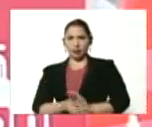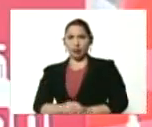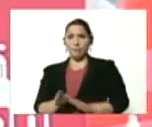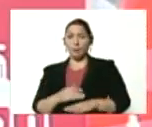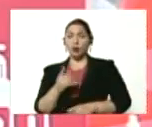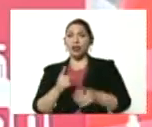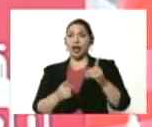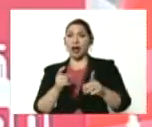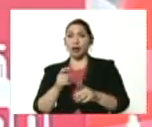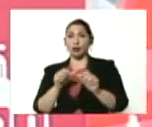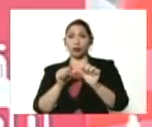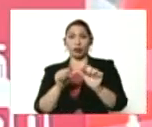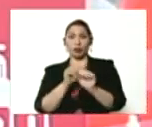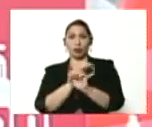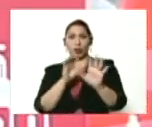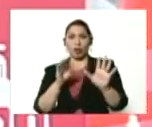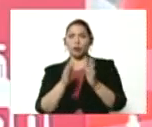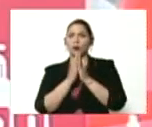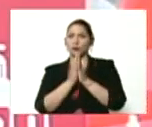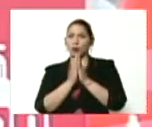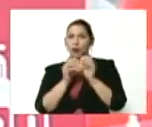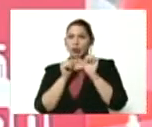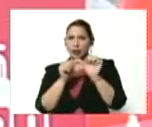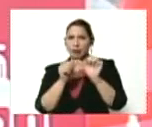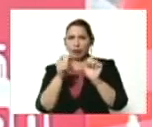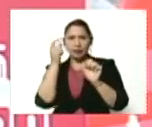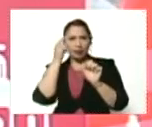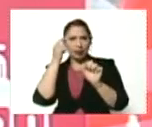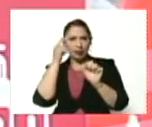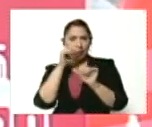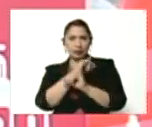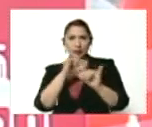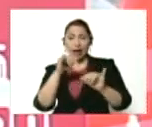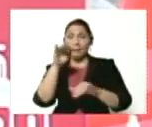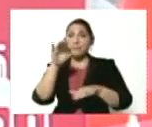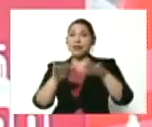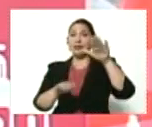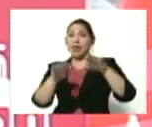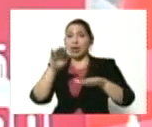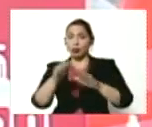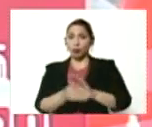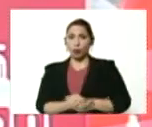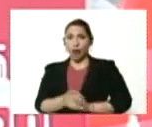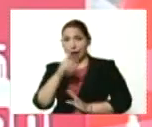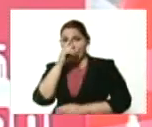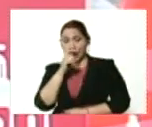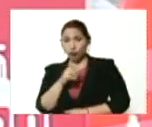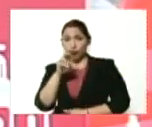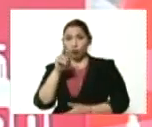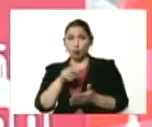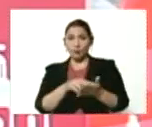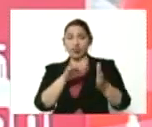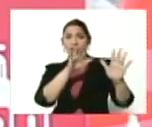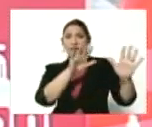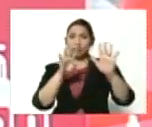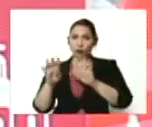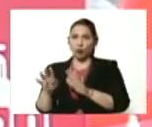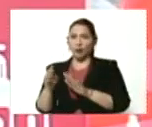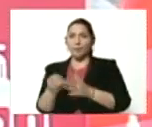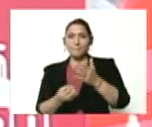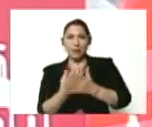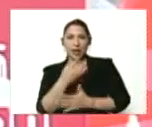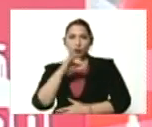está quedando claro. Por favor, quédense con esta fecha. Ya estamos en mediados de año 2019, mayo,